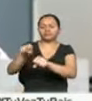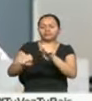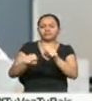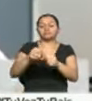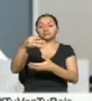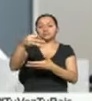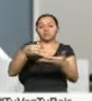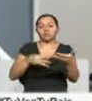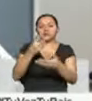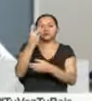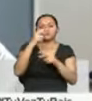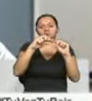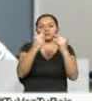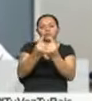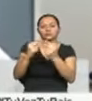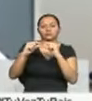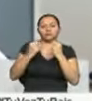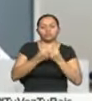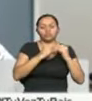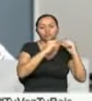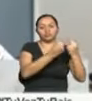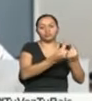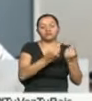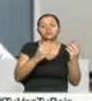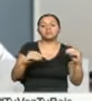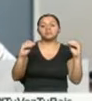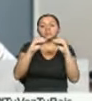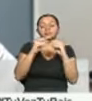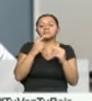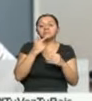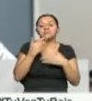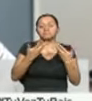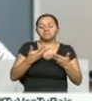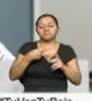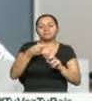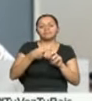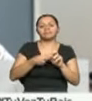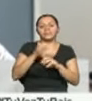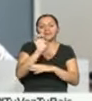12 bandas desarticuladas. Entre ellas tenemos que en el mes de enero